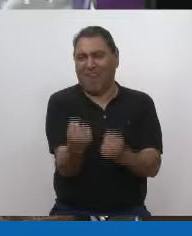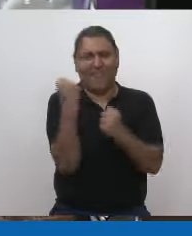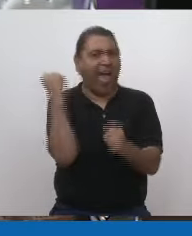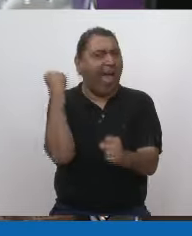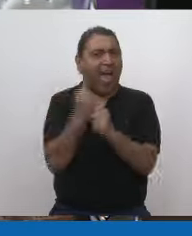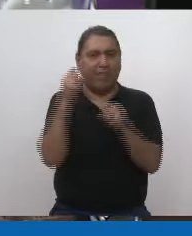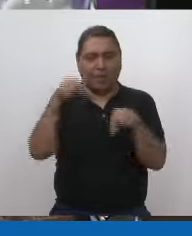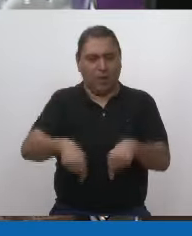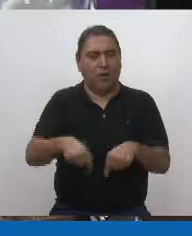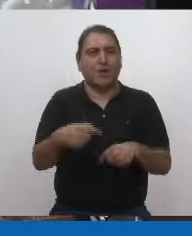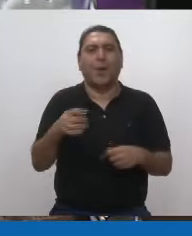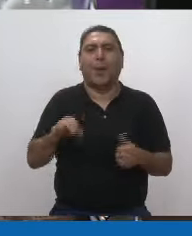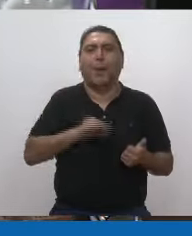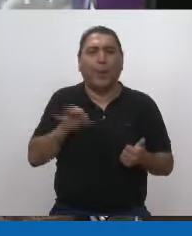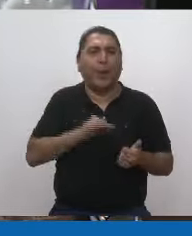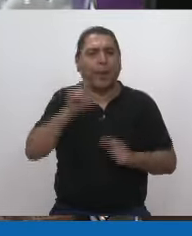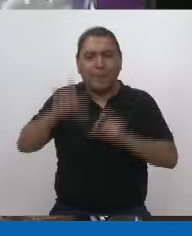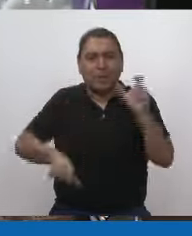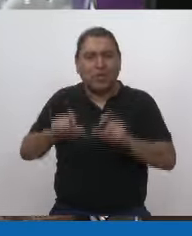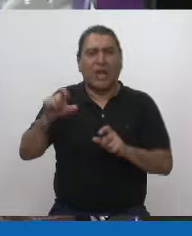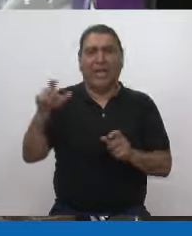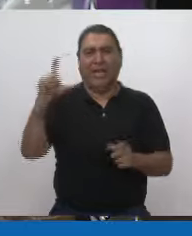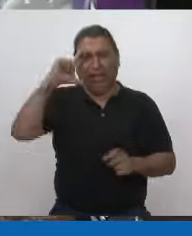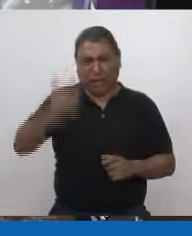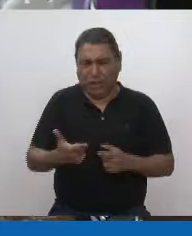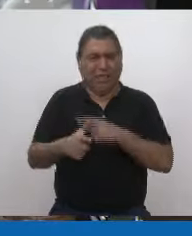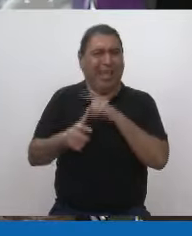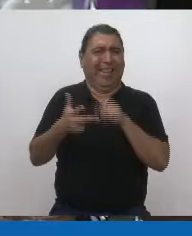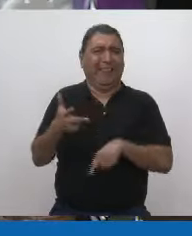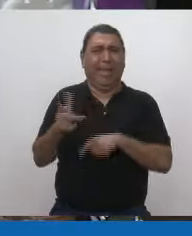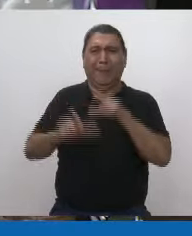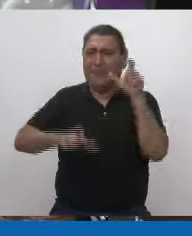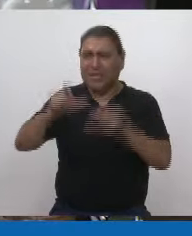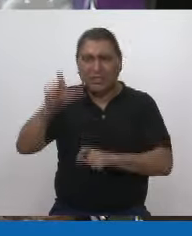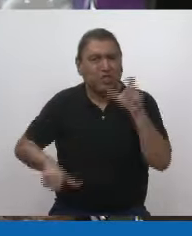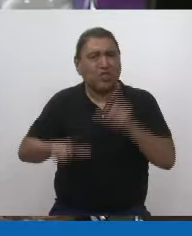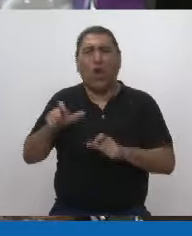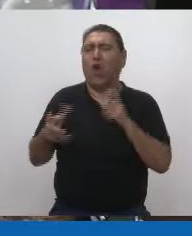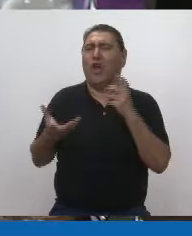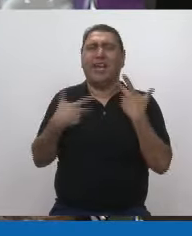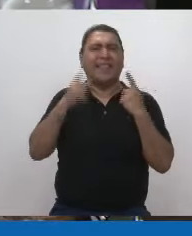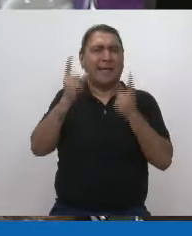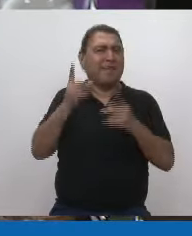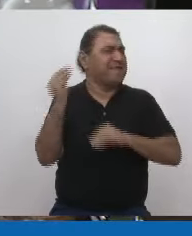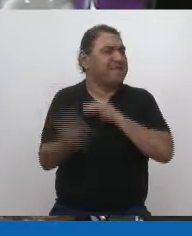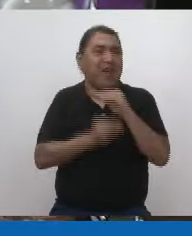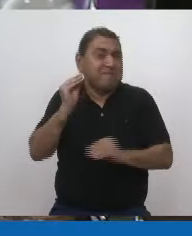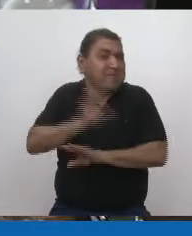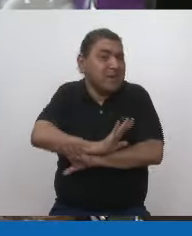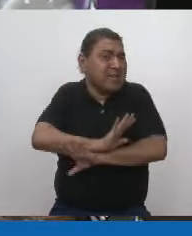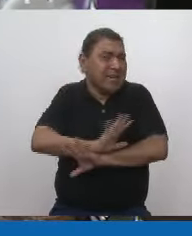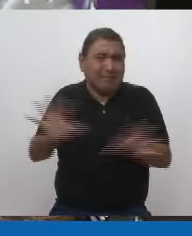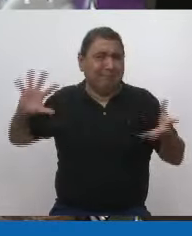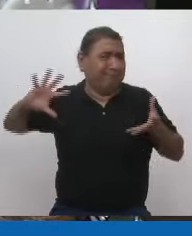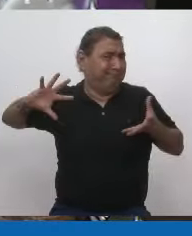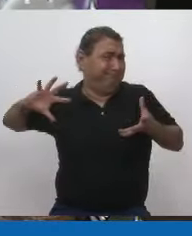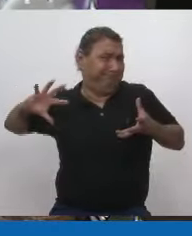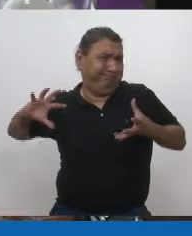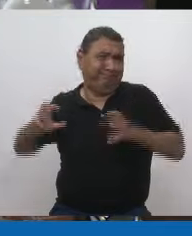hoy. Vidas humanas, vidas inocentes, personas y familias totalmente